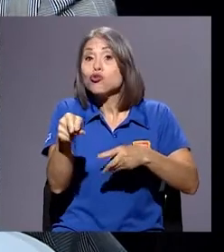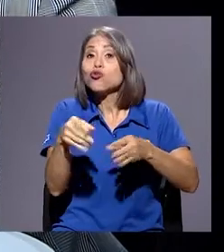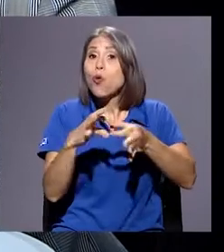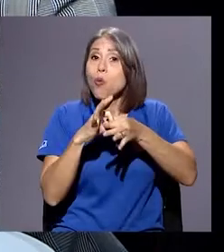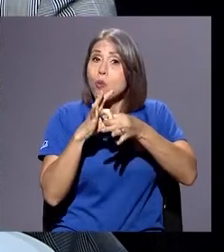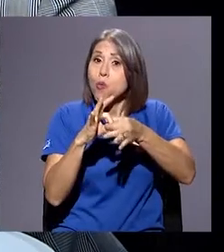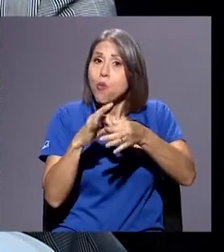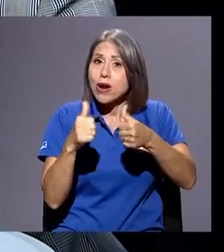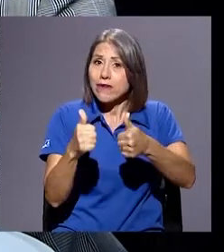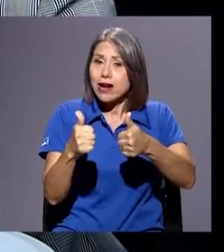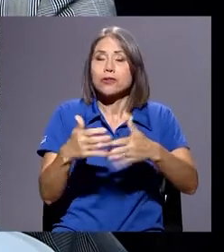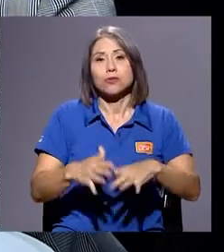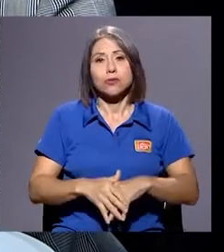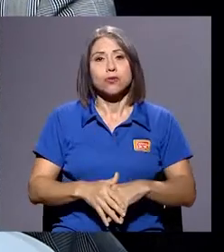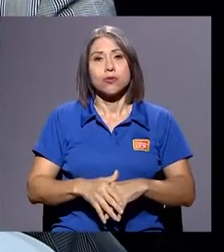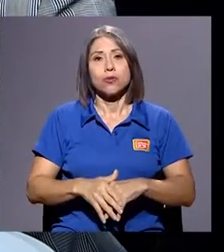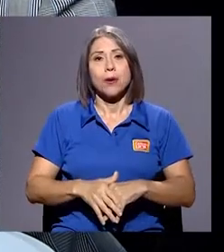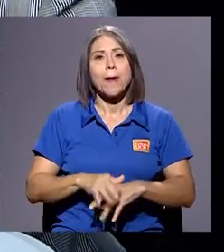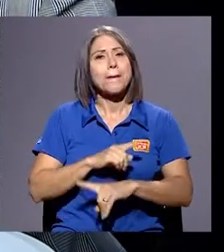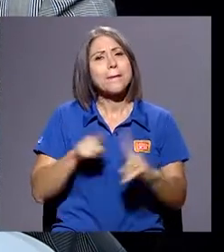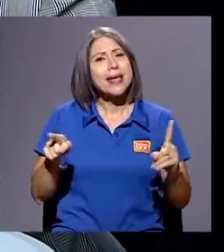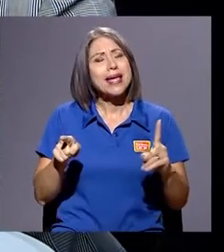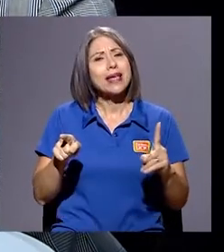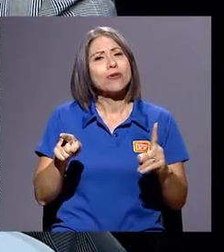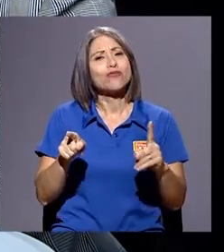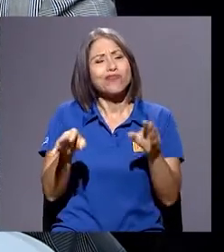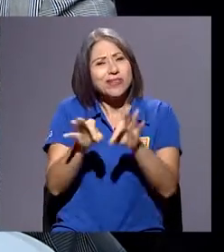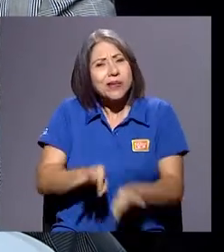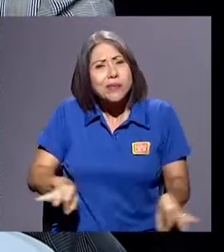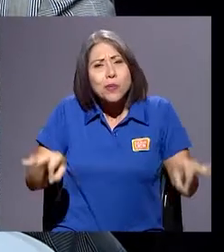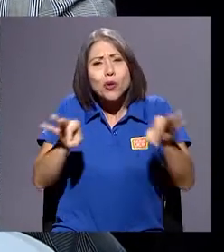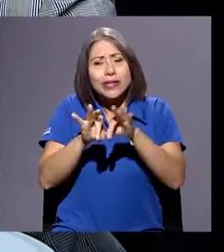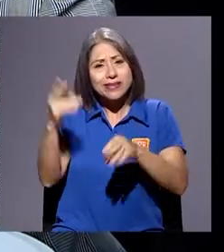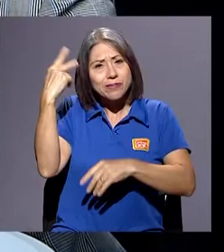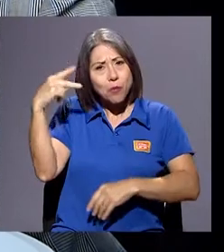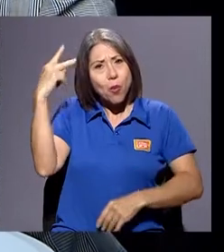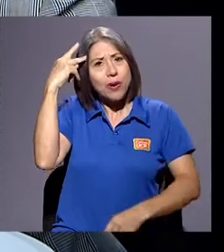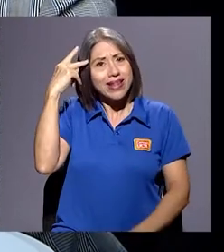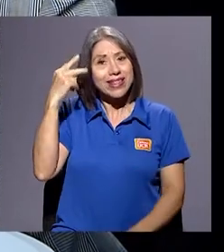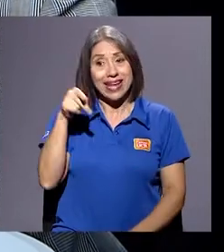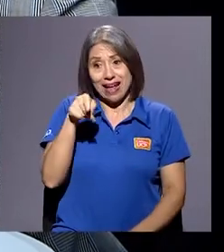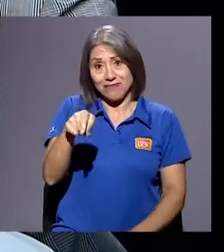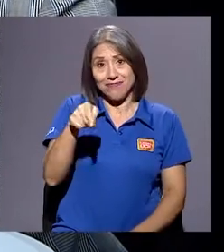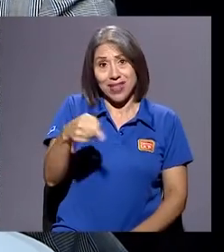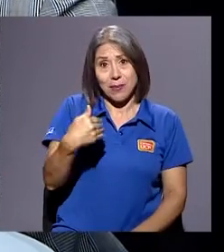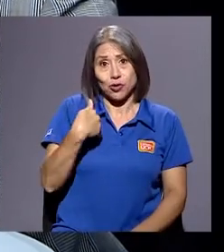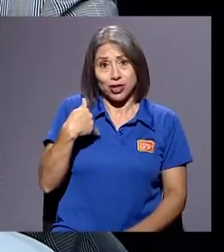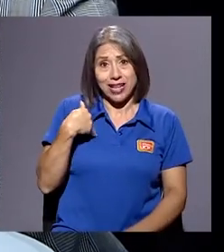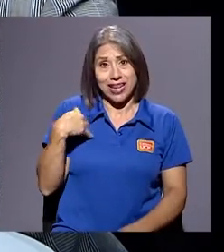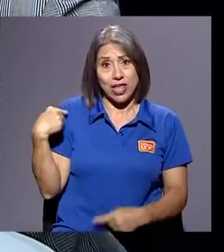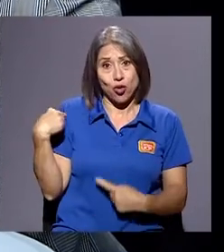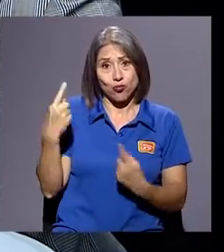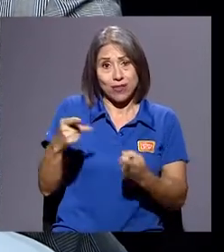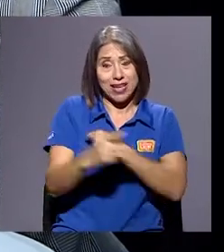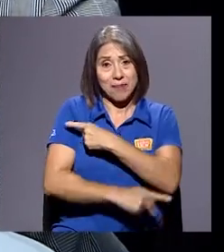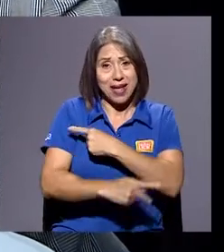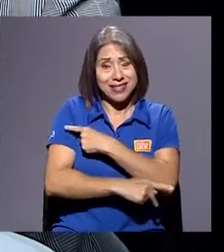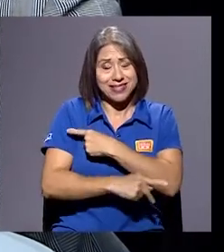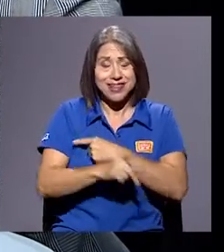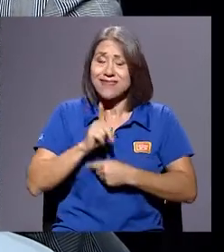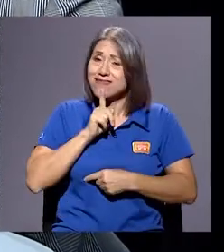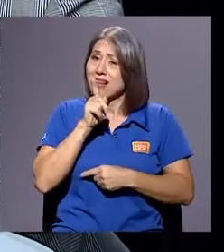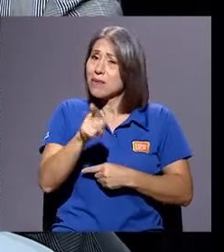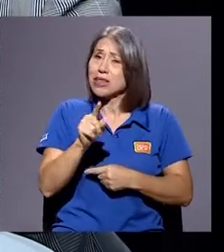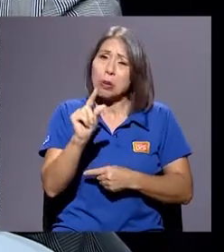todavía, el peso político que hemos tenido en el país es muy bajo. Es